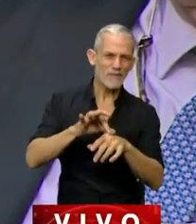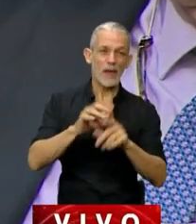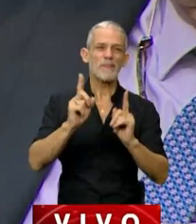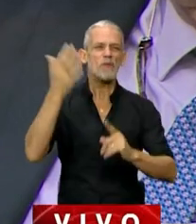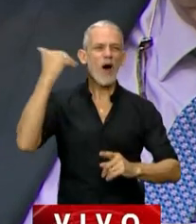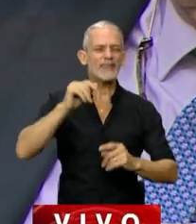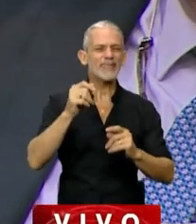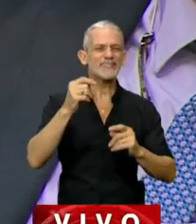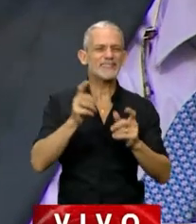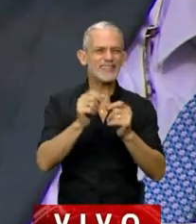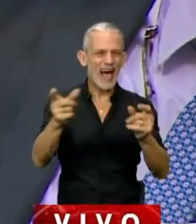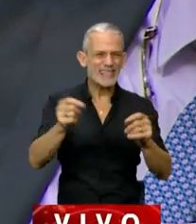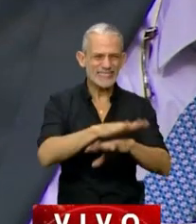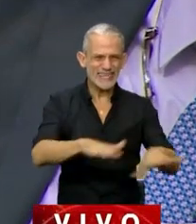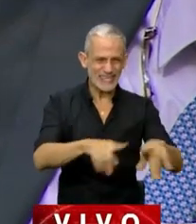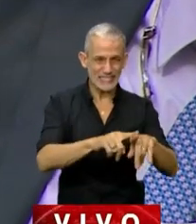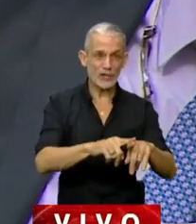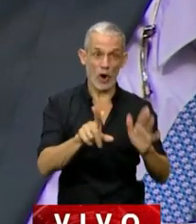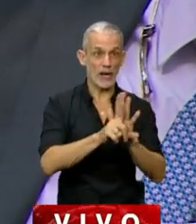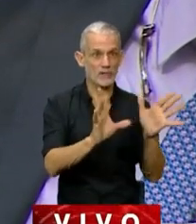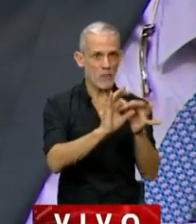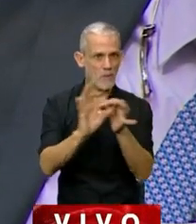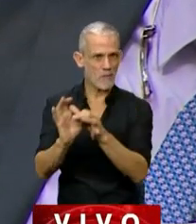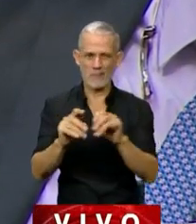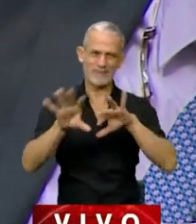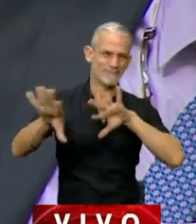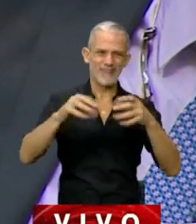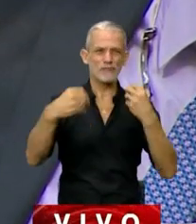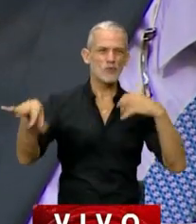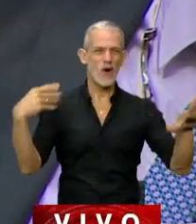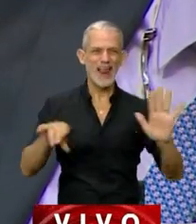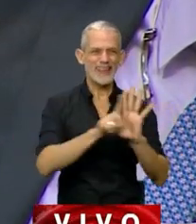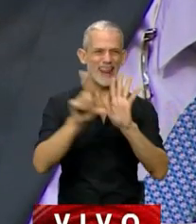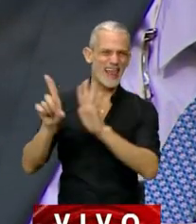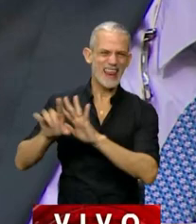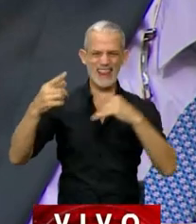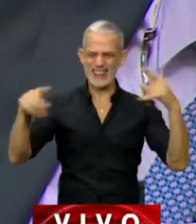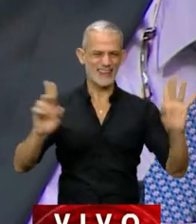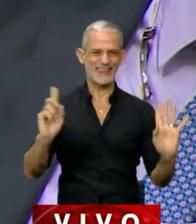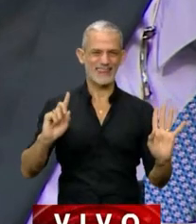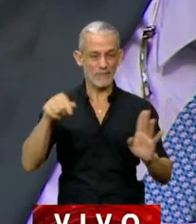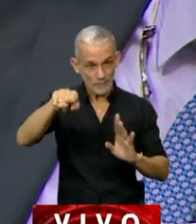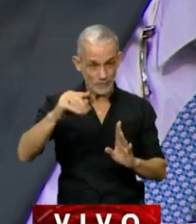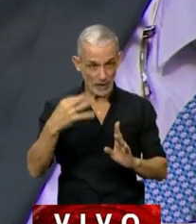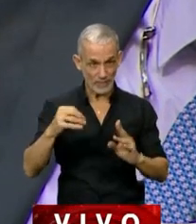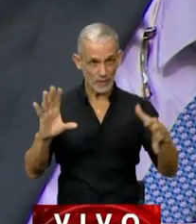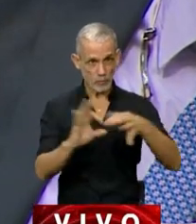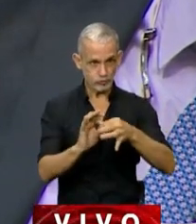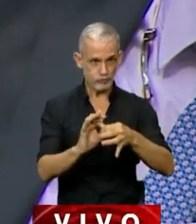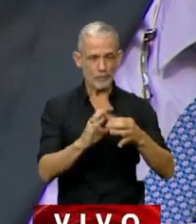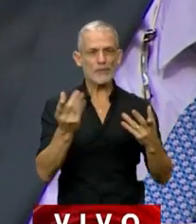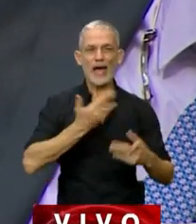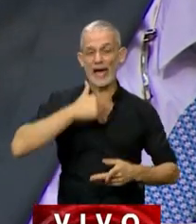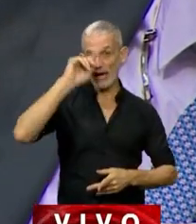ley de oncopediatría, las leyes se tienen que vincular. Me parece que es innecesario decir que